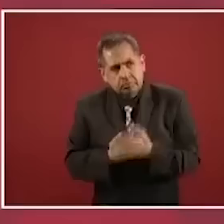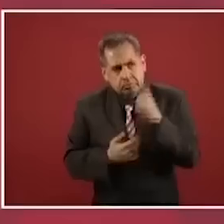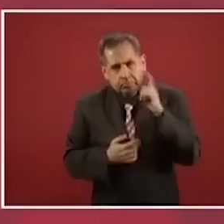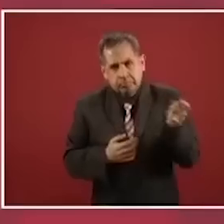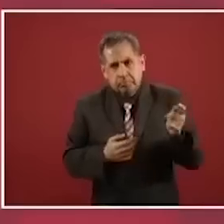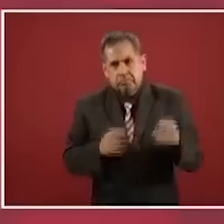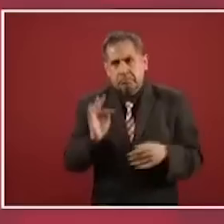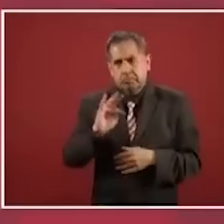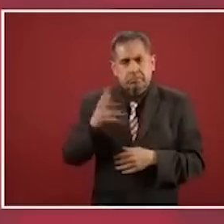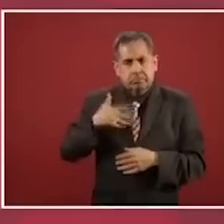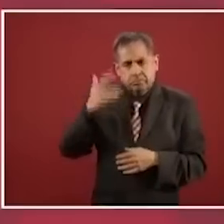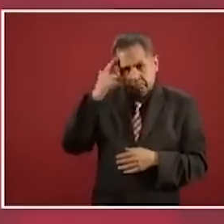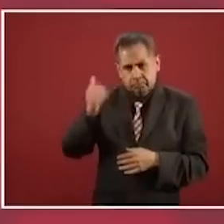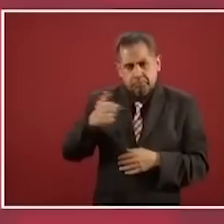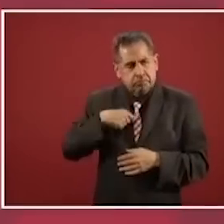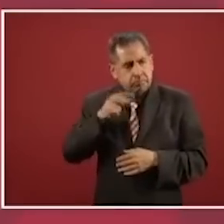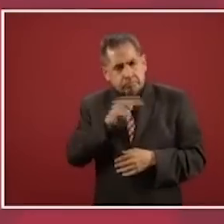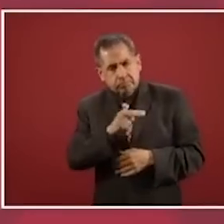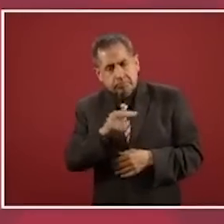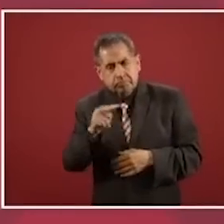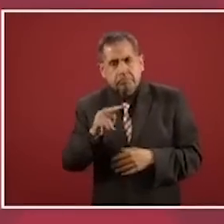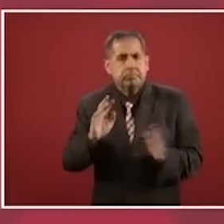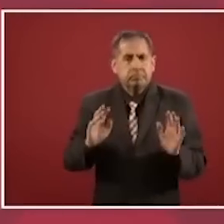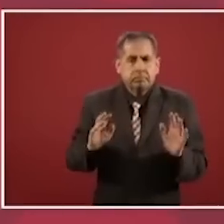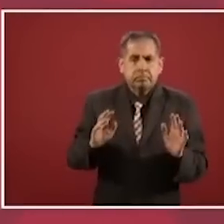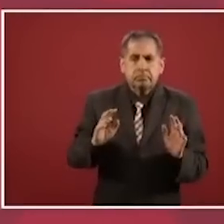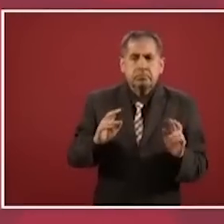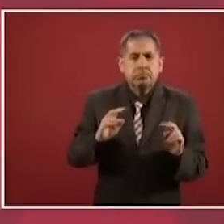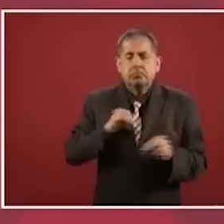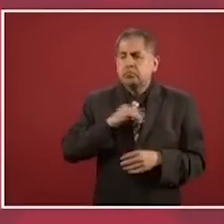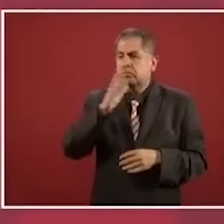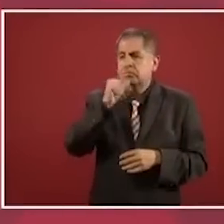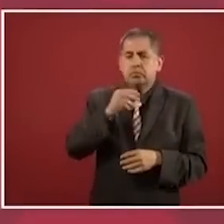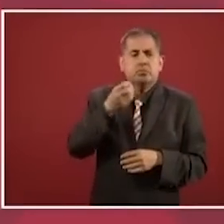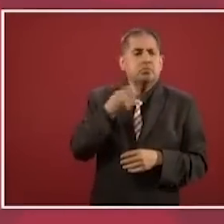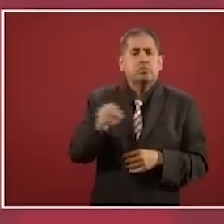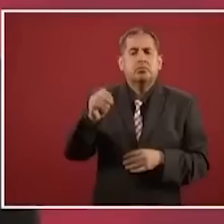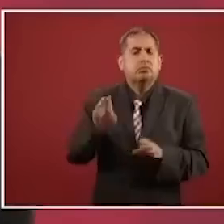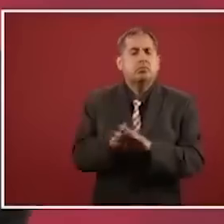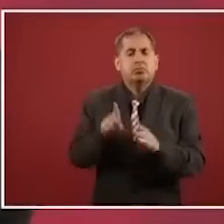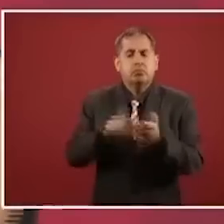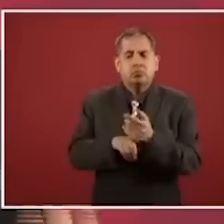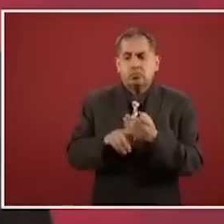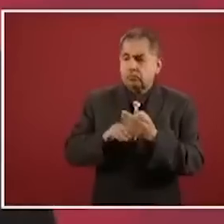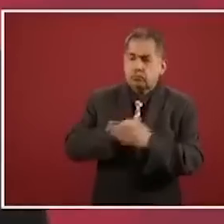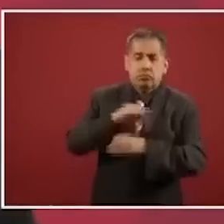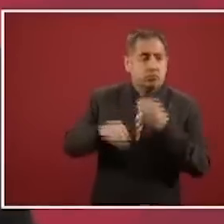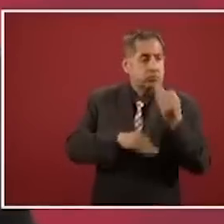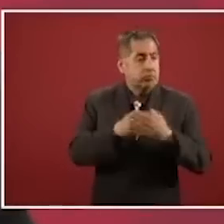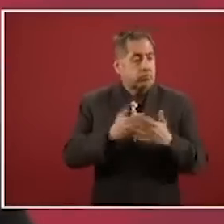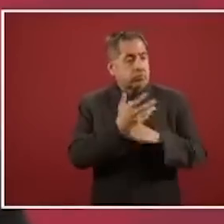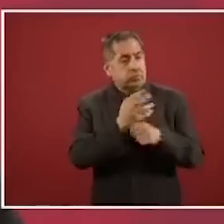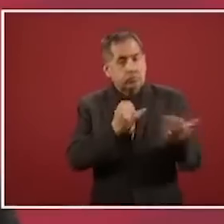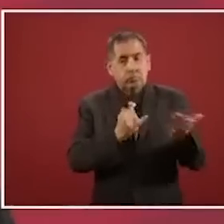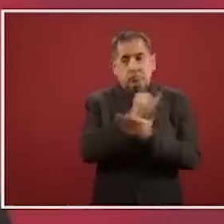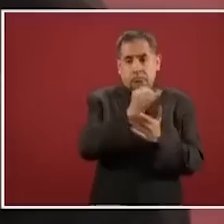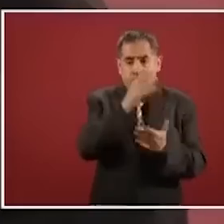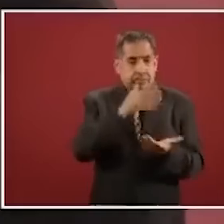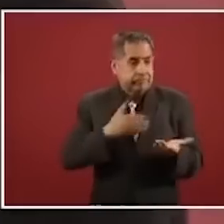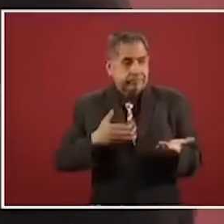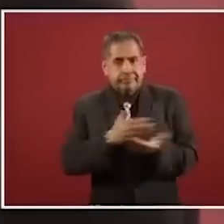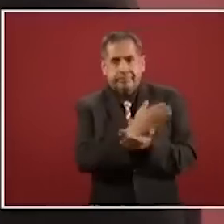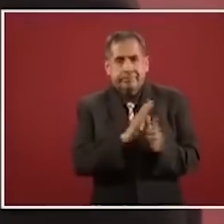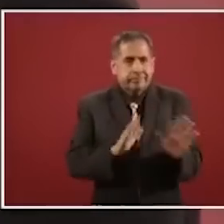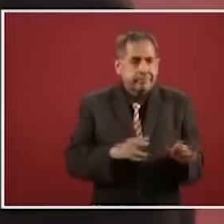teníamos razón, por lo que estoy viendo. ¿Por qué? Porque yo no te puedo garantizar todas las decisiones que Estados Unidos tome, porque interviene su